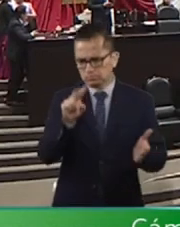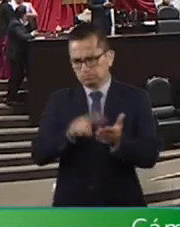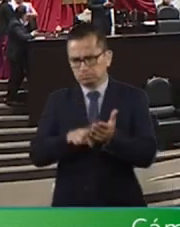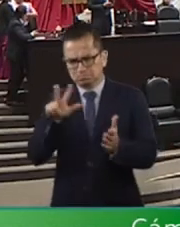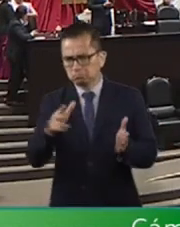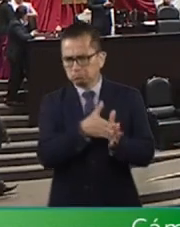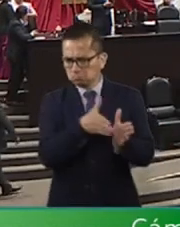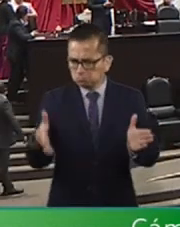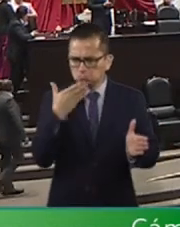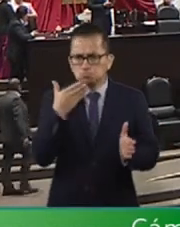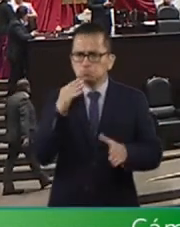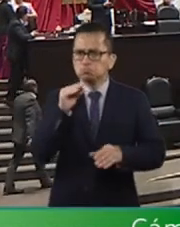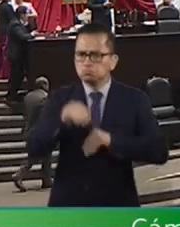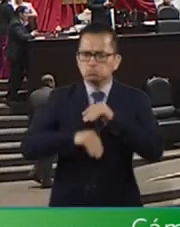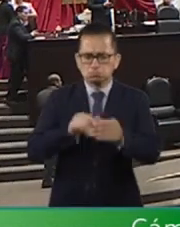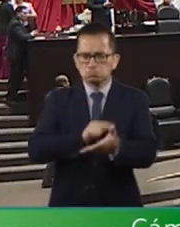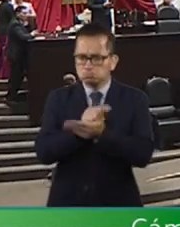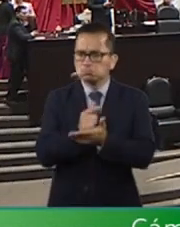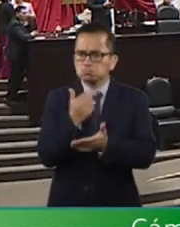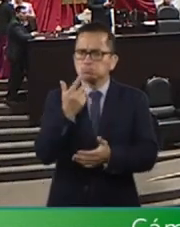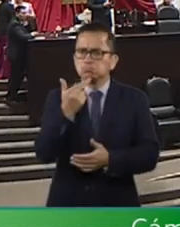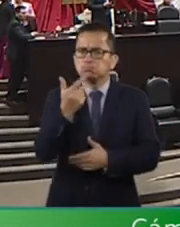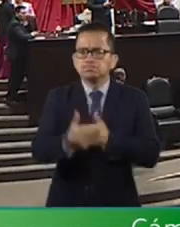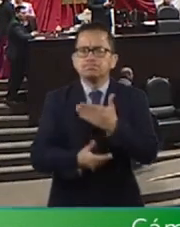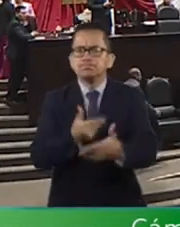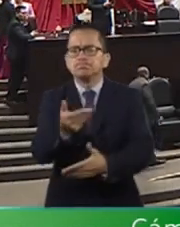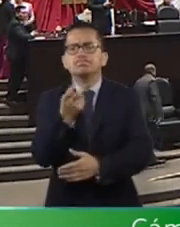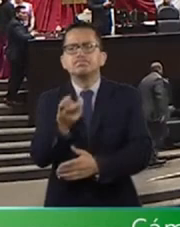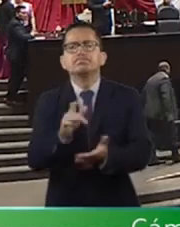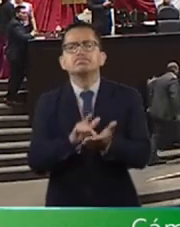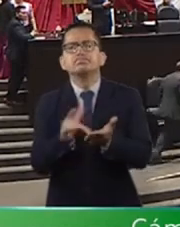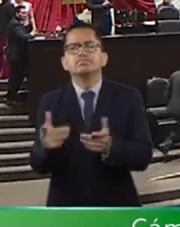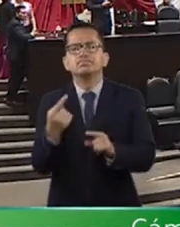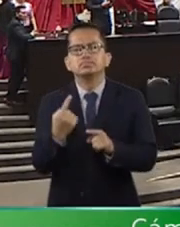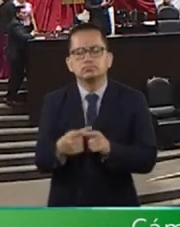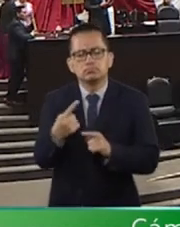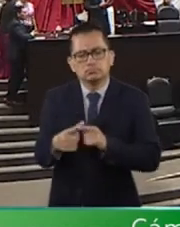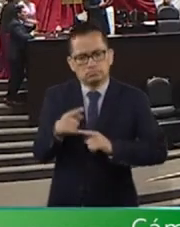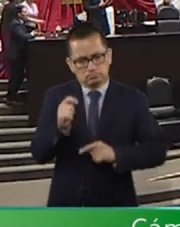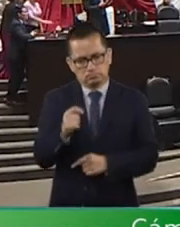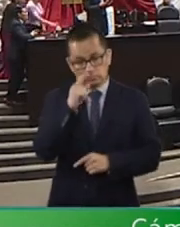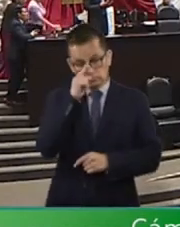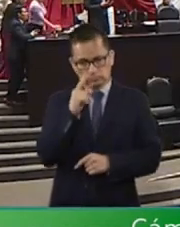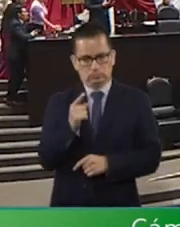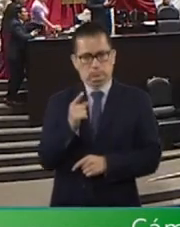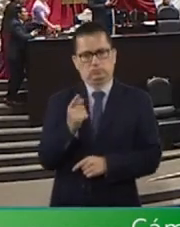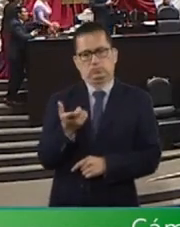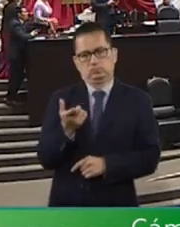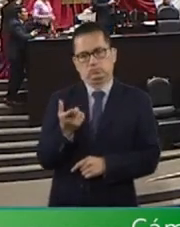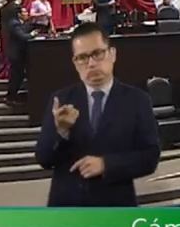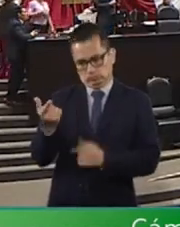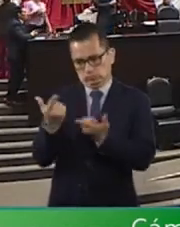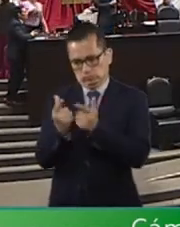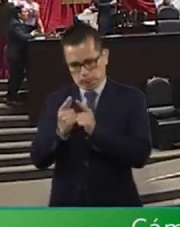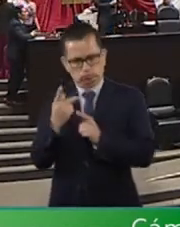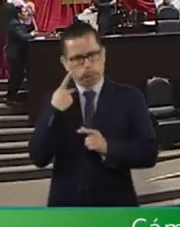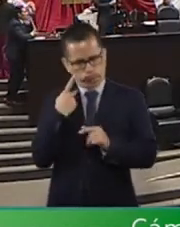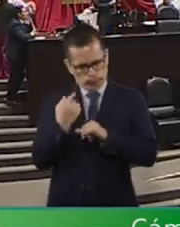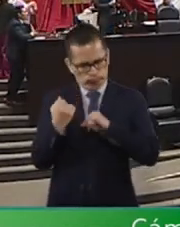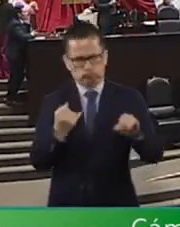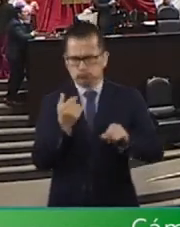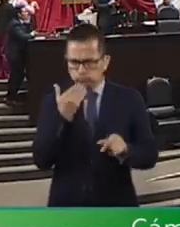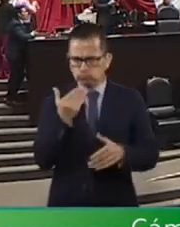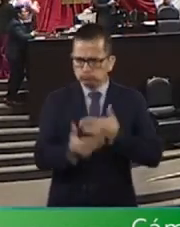ganas gracias a las propuestas y a la tenacidad de las izquierdas